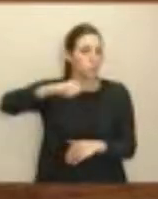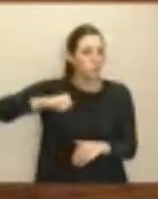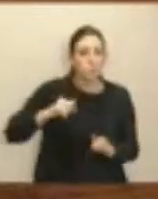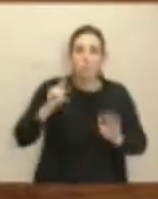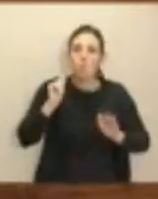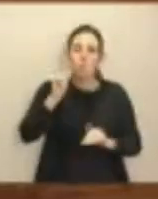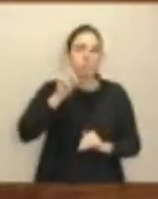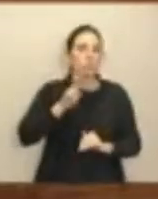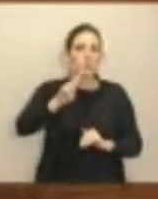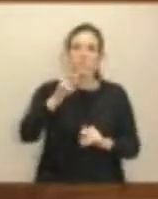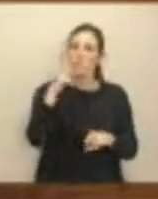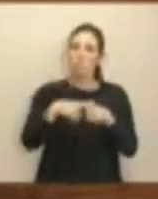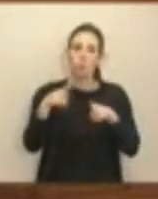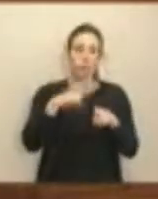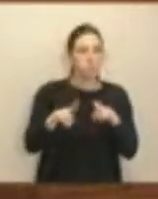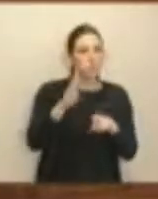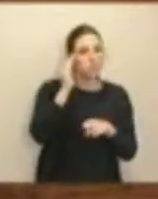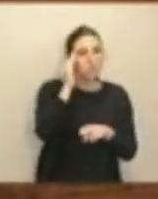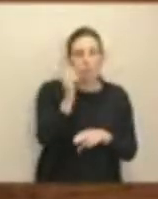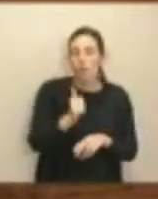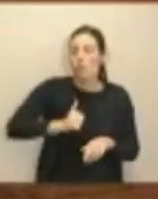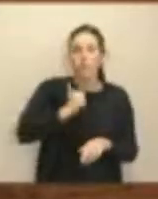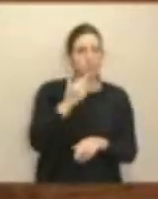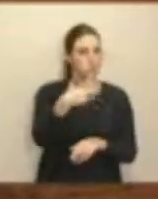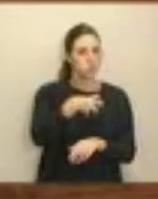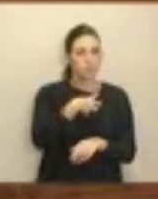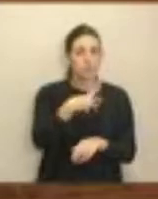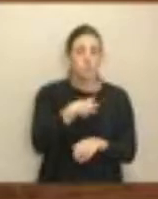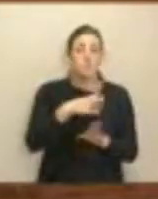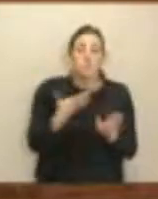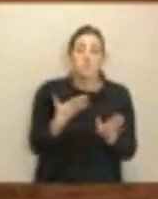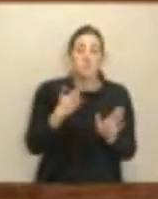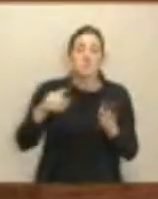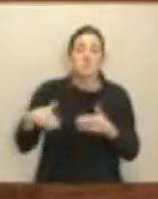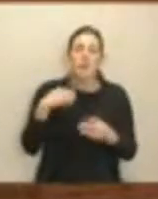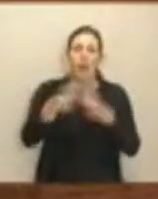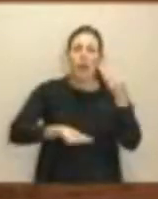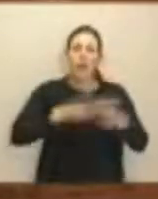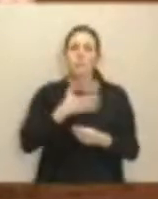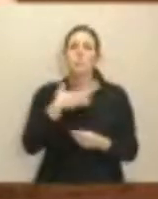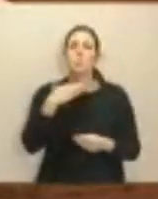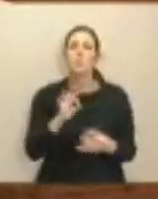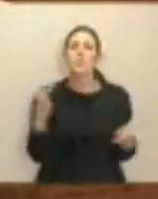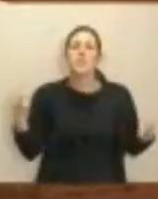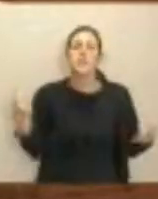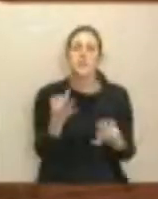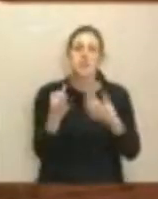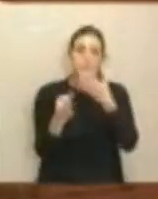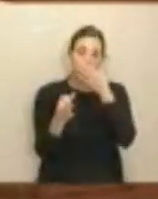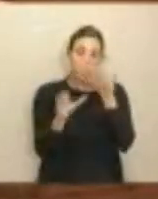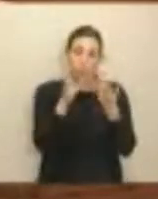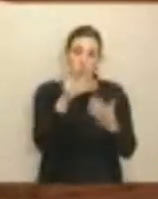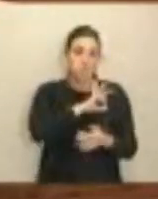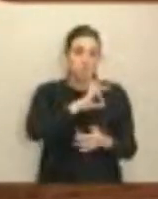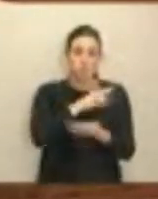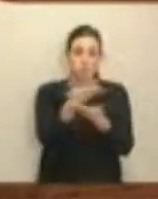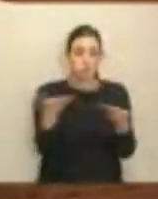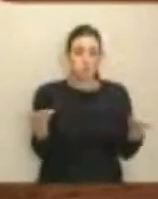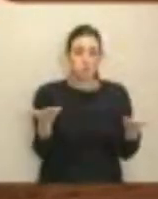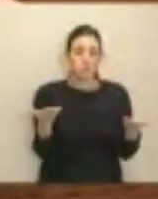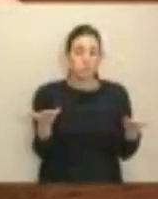punto de vista político. ¿Y qué se podía haber hecho? Porque sus señorías no